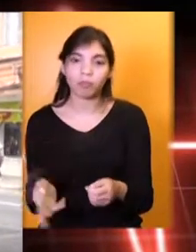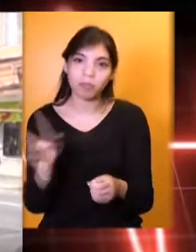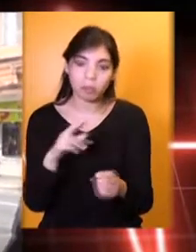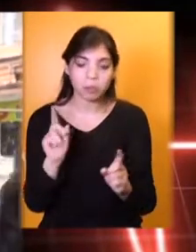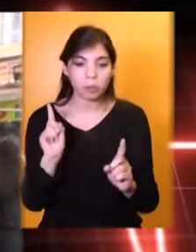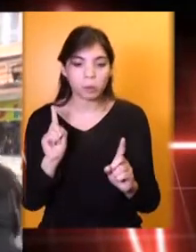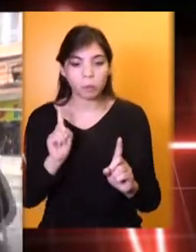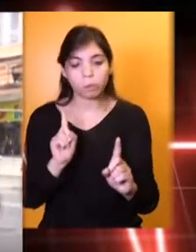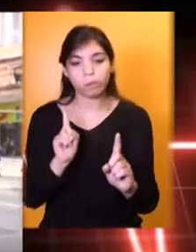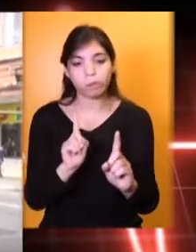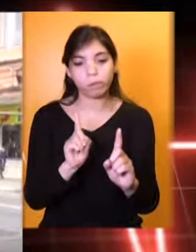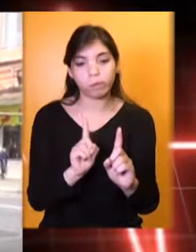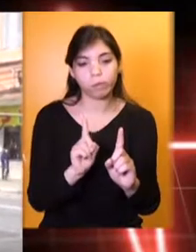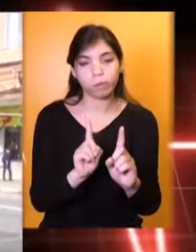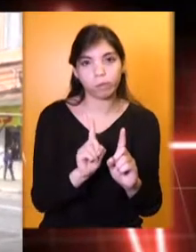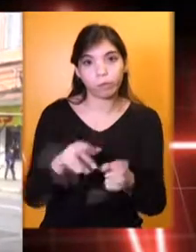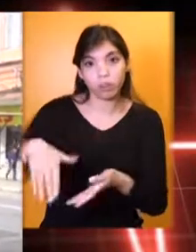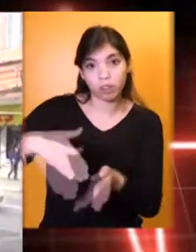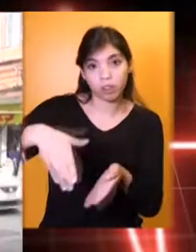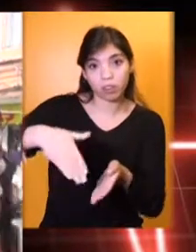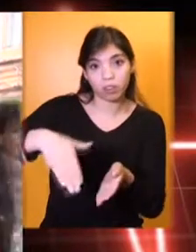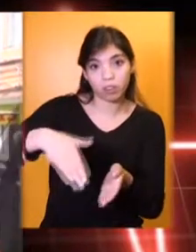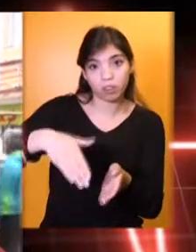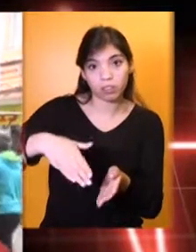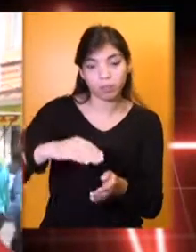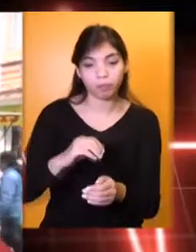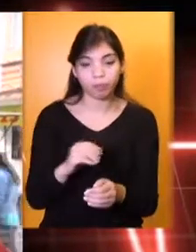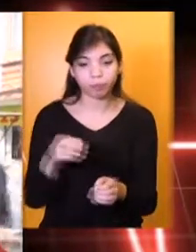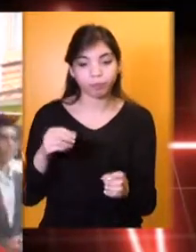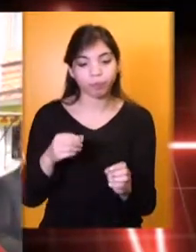empezamos a hacer el seguimiento, dimos la vuelta completa por O'Higgins,